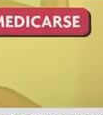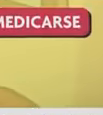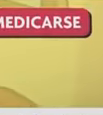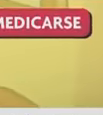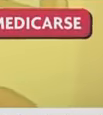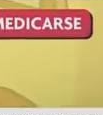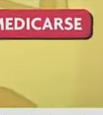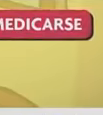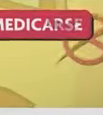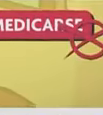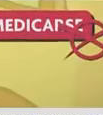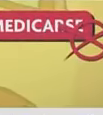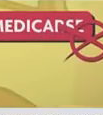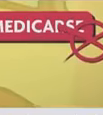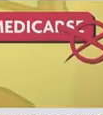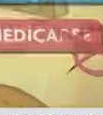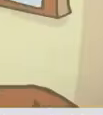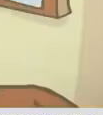Sin automedicarse.